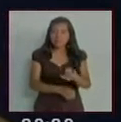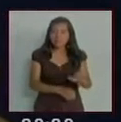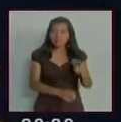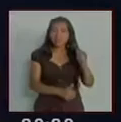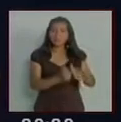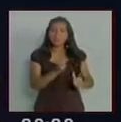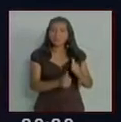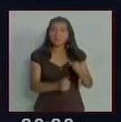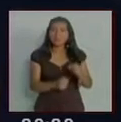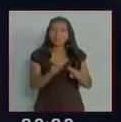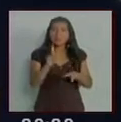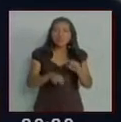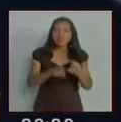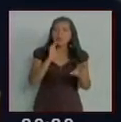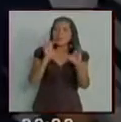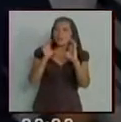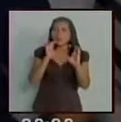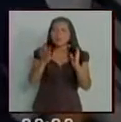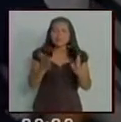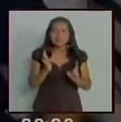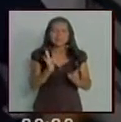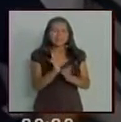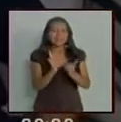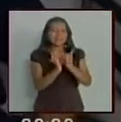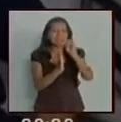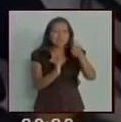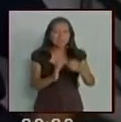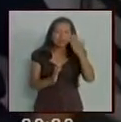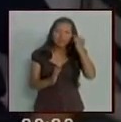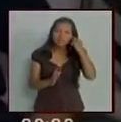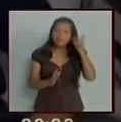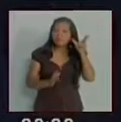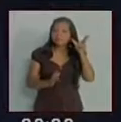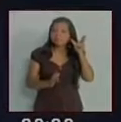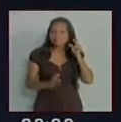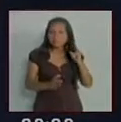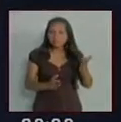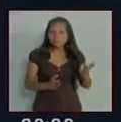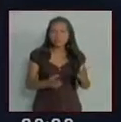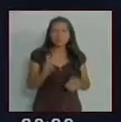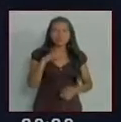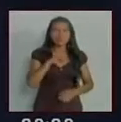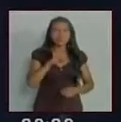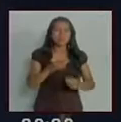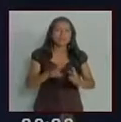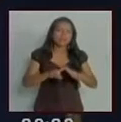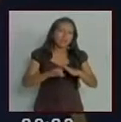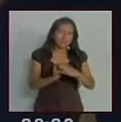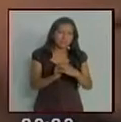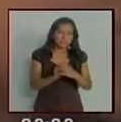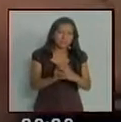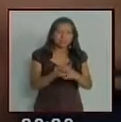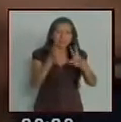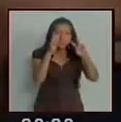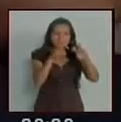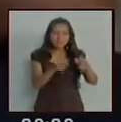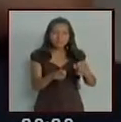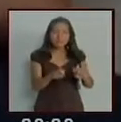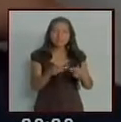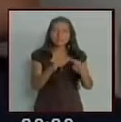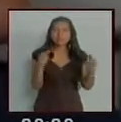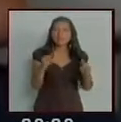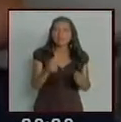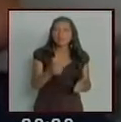problemas para desarrollar el lenguaje, justamente a causa de lo que es la pérdida auditiva, pues empezaremos, de acuerdo al grado de pérdida auditiva, a darle